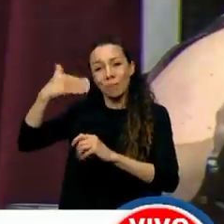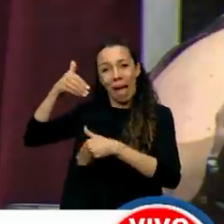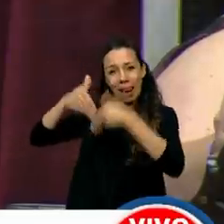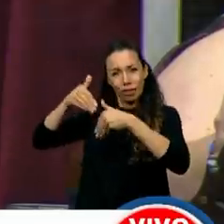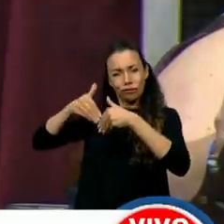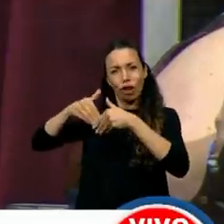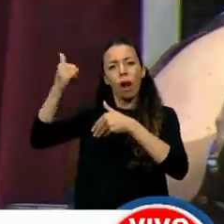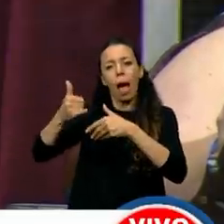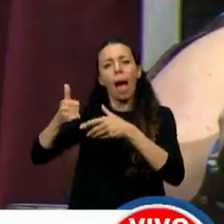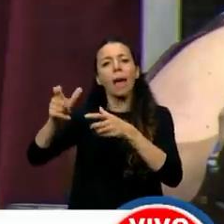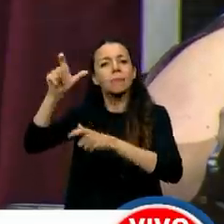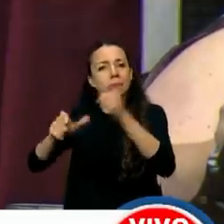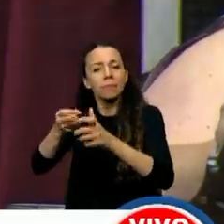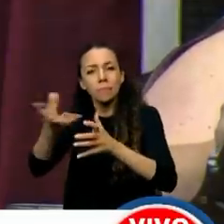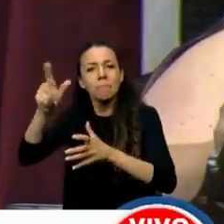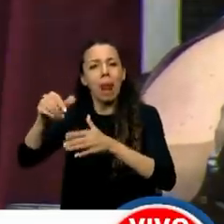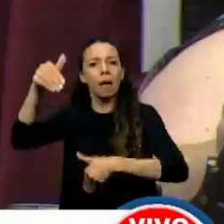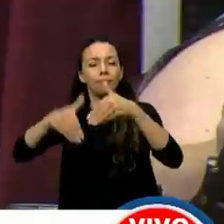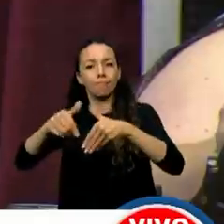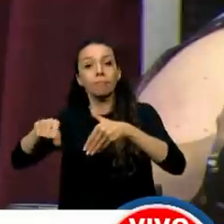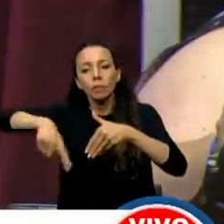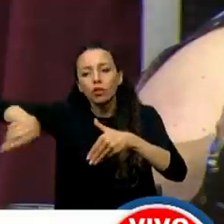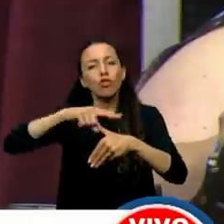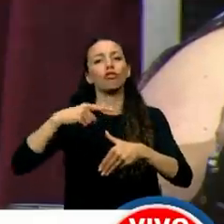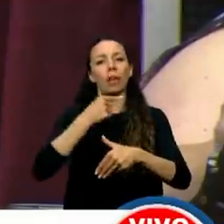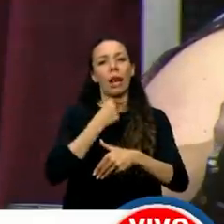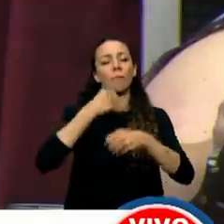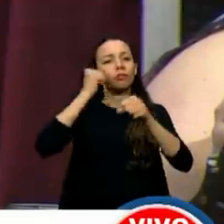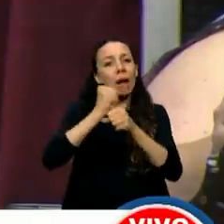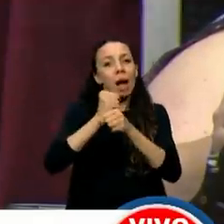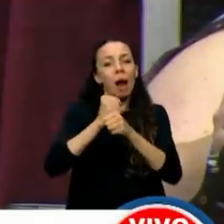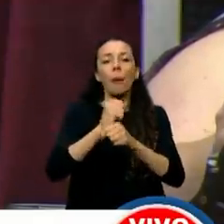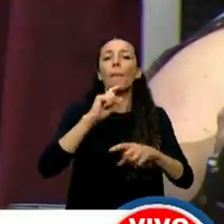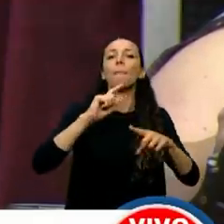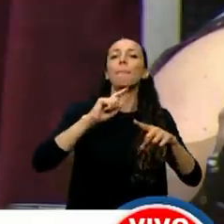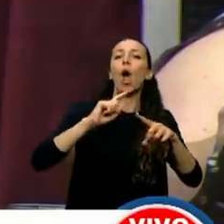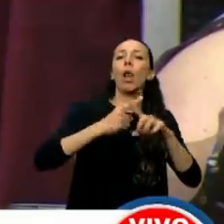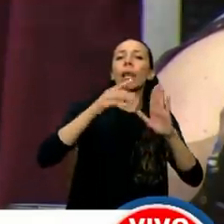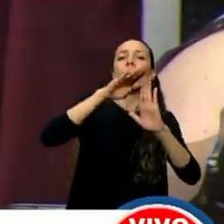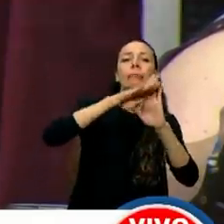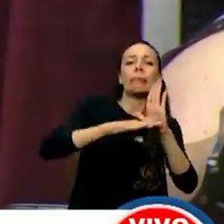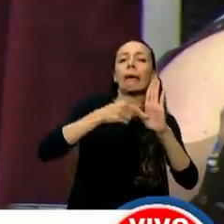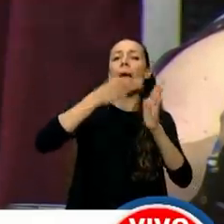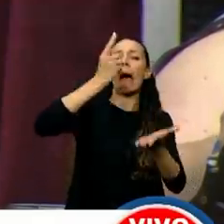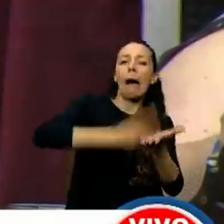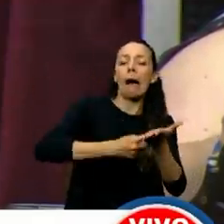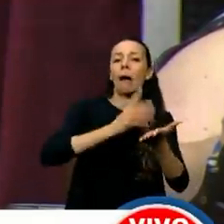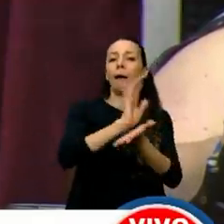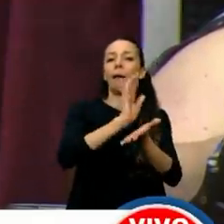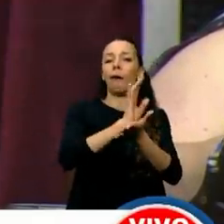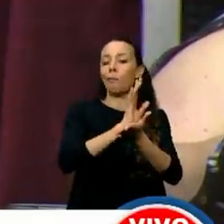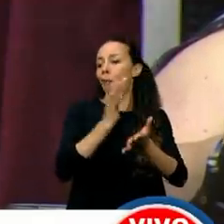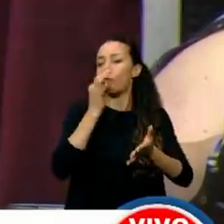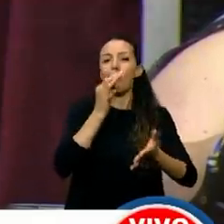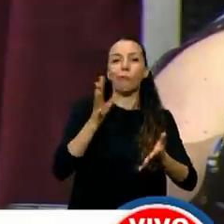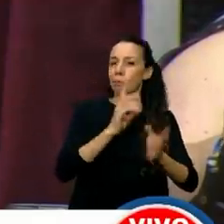vamos a trabajar para que la política no puede autonomizar pse y mentirle a la sociedad por